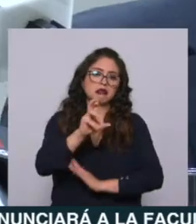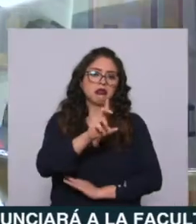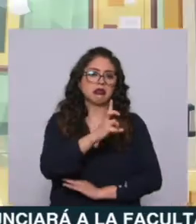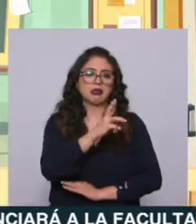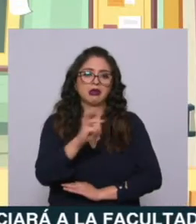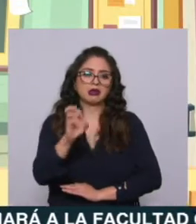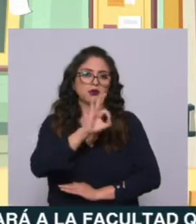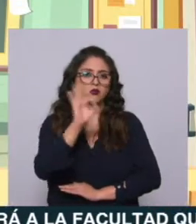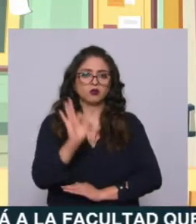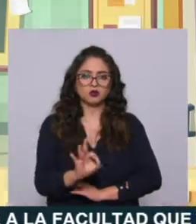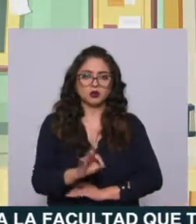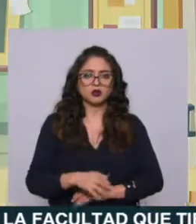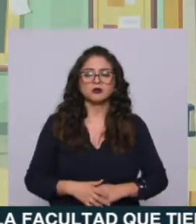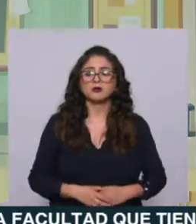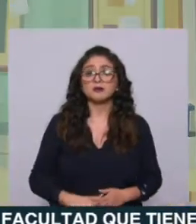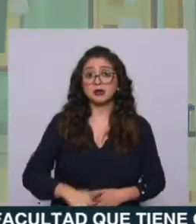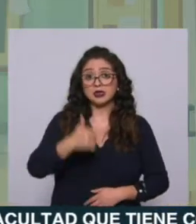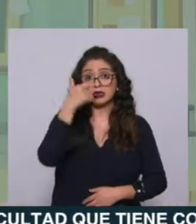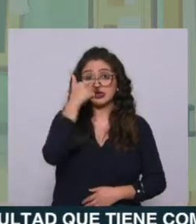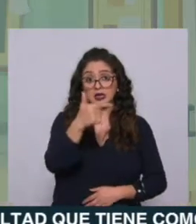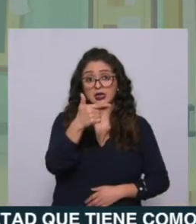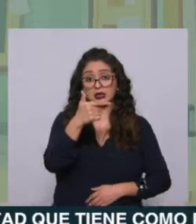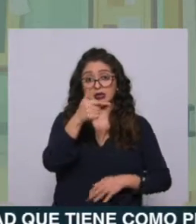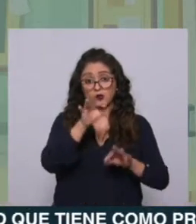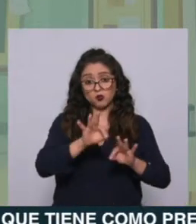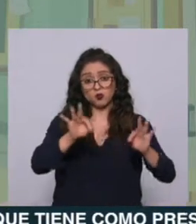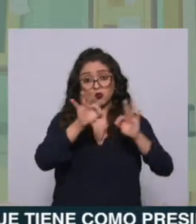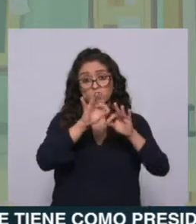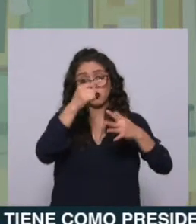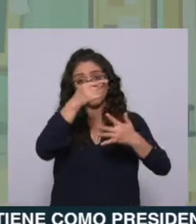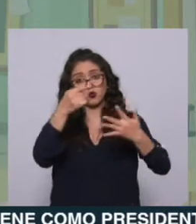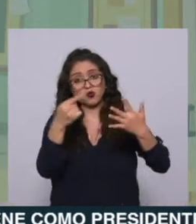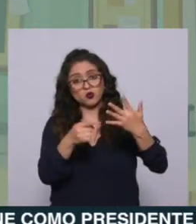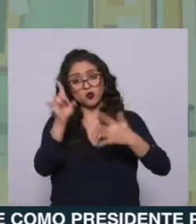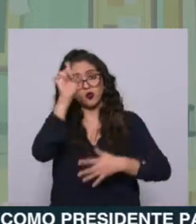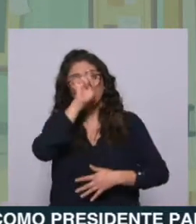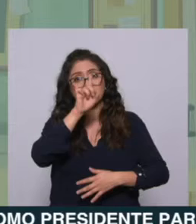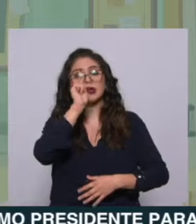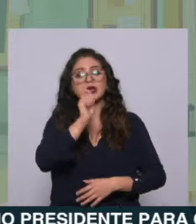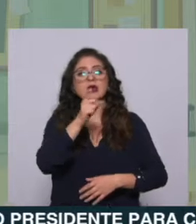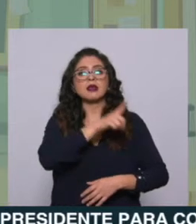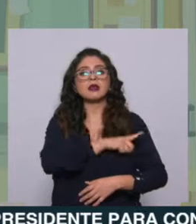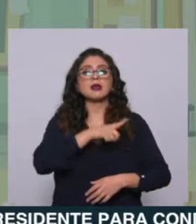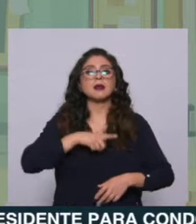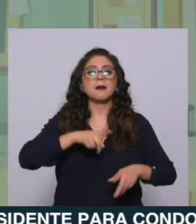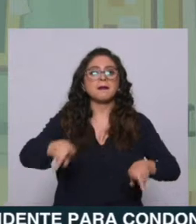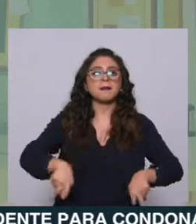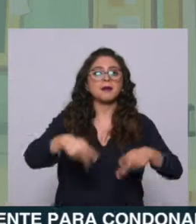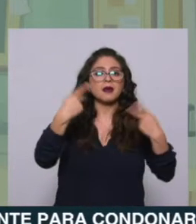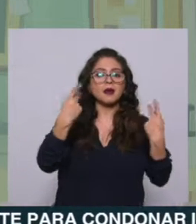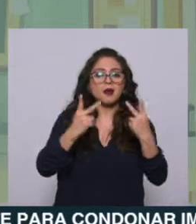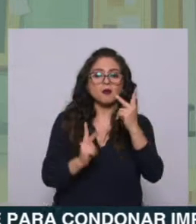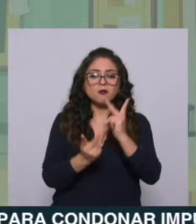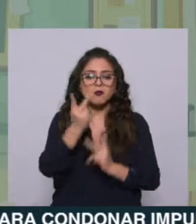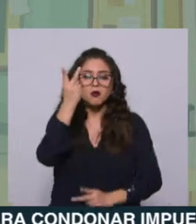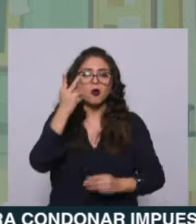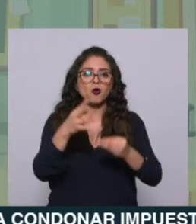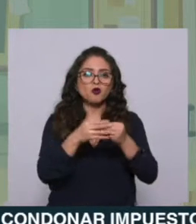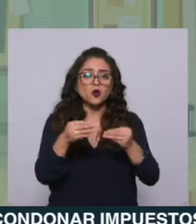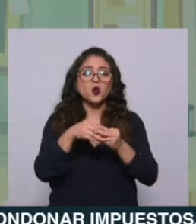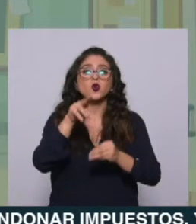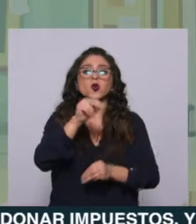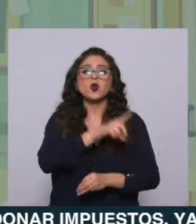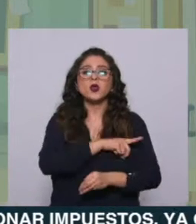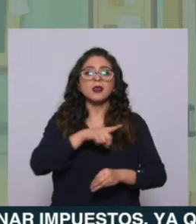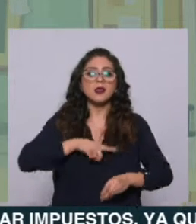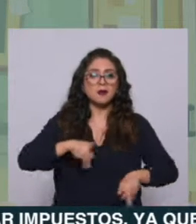300%. 7 medidas fundamentales que recomienda esta campaña son promover la venta diaria de frutas y verduras, no vender